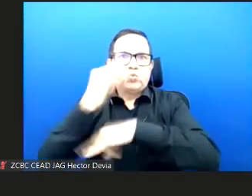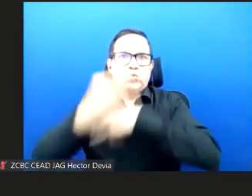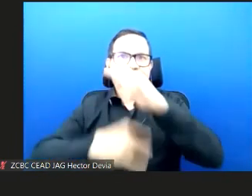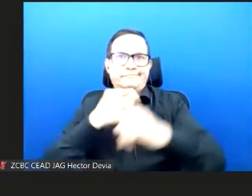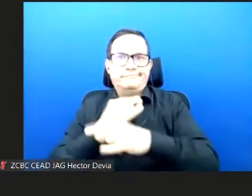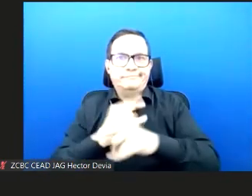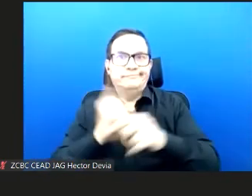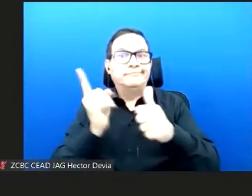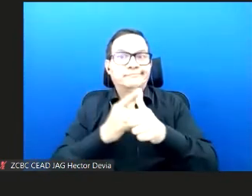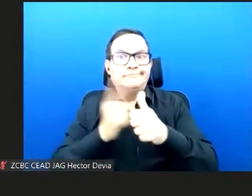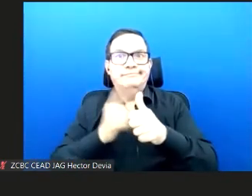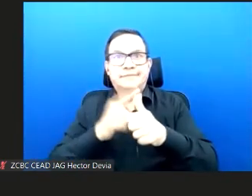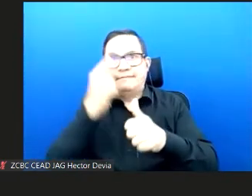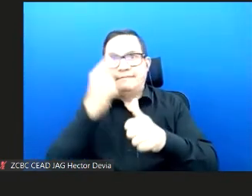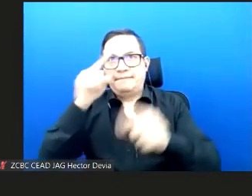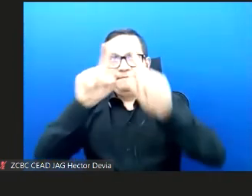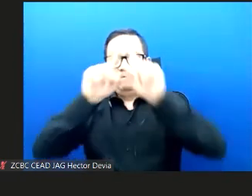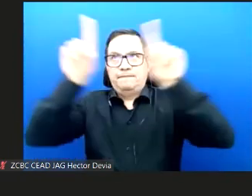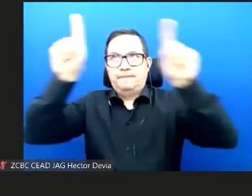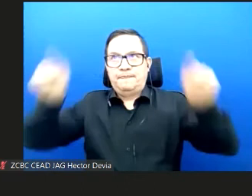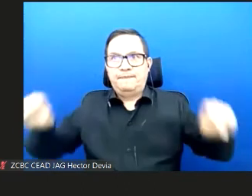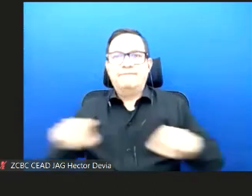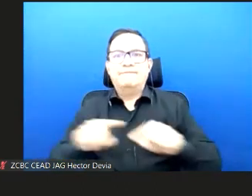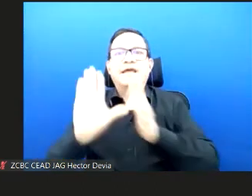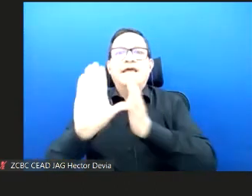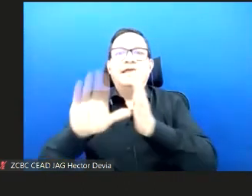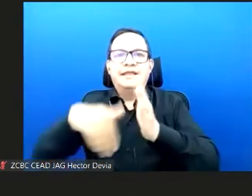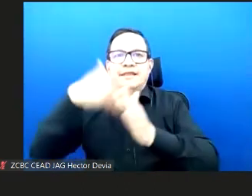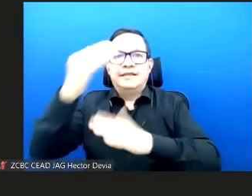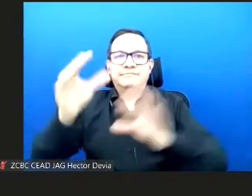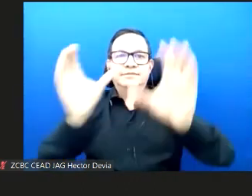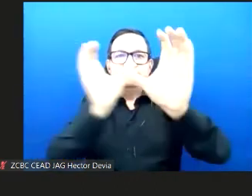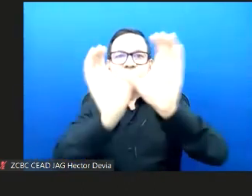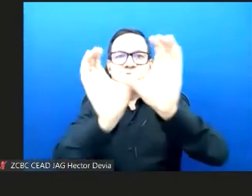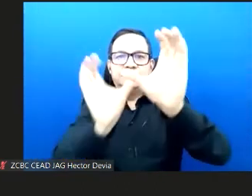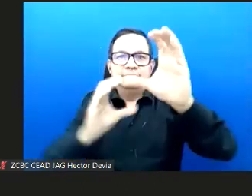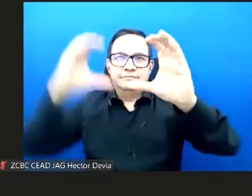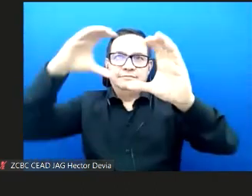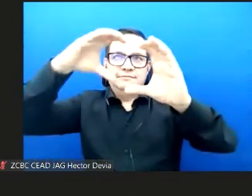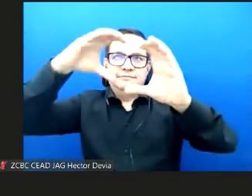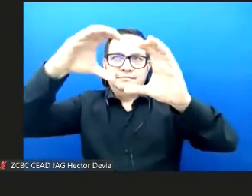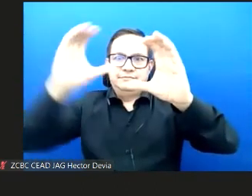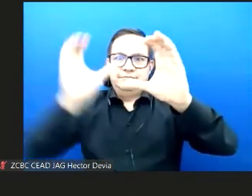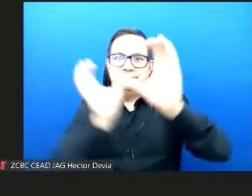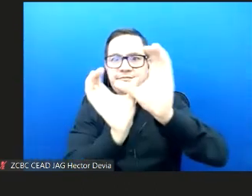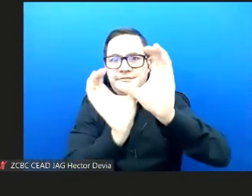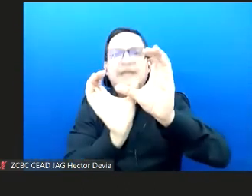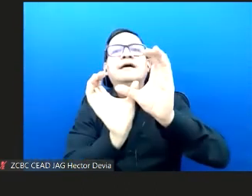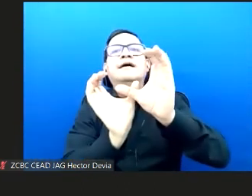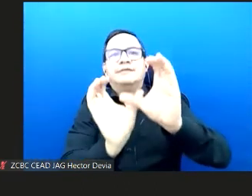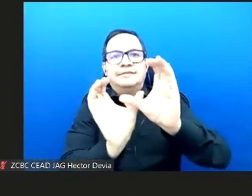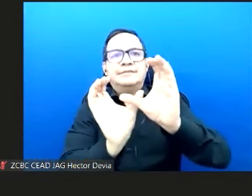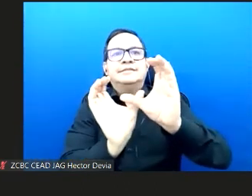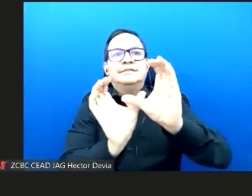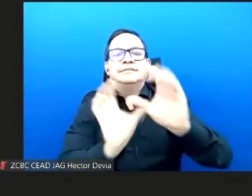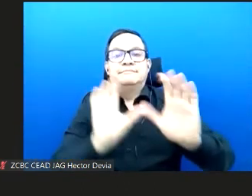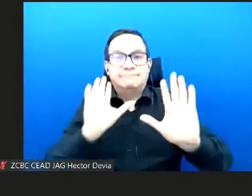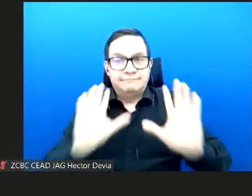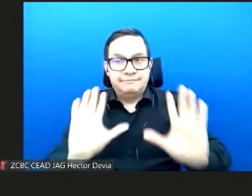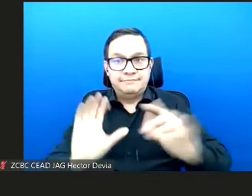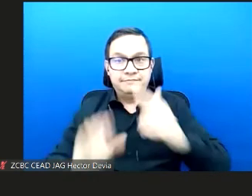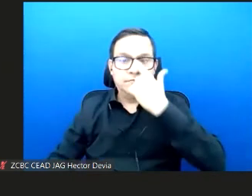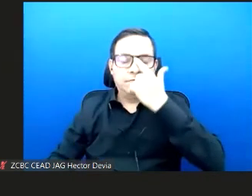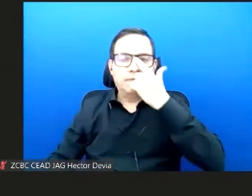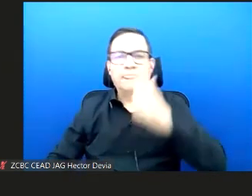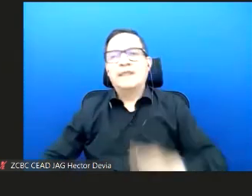conjunto universal y después nuestras 3 bolitas que nos representan nuestros 3 conjuntos. ¿Listo?